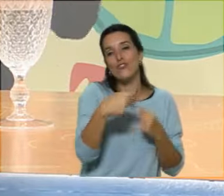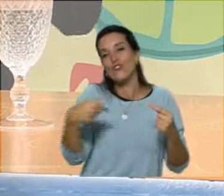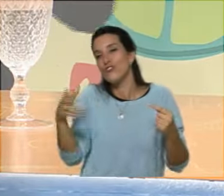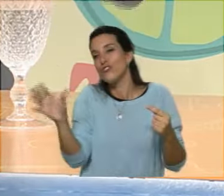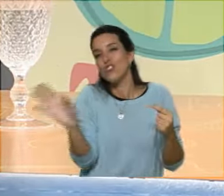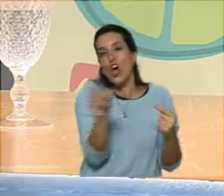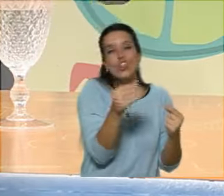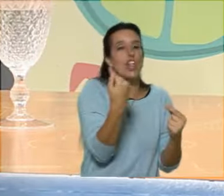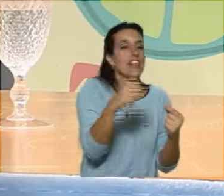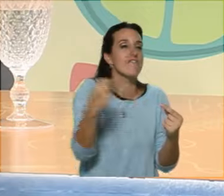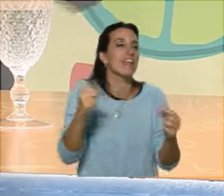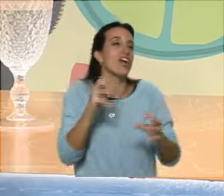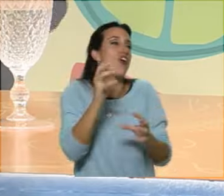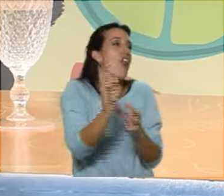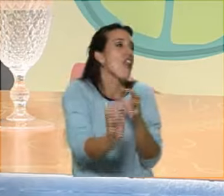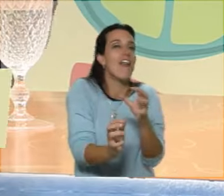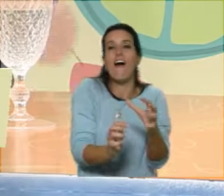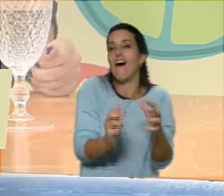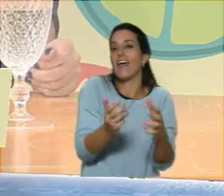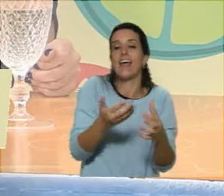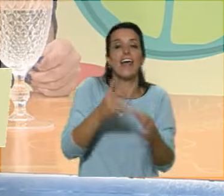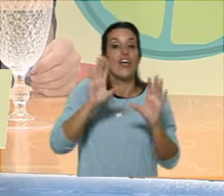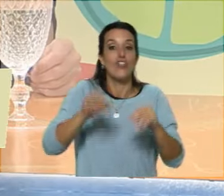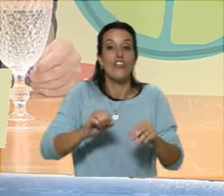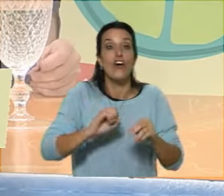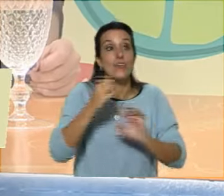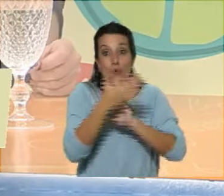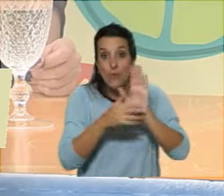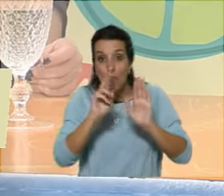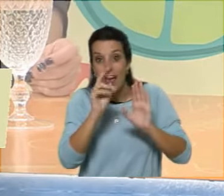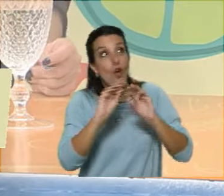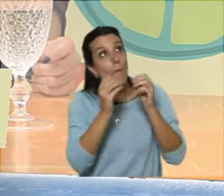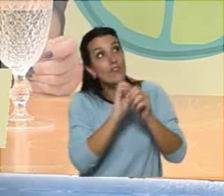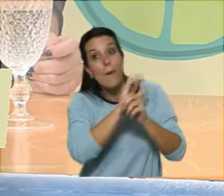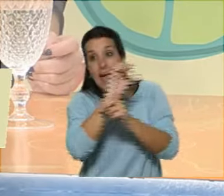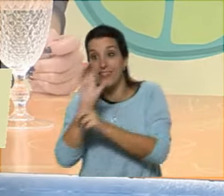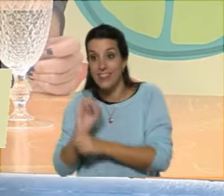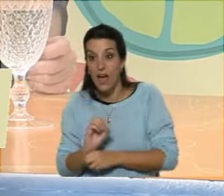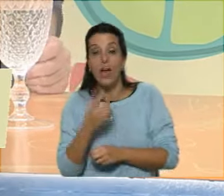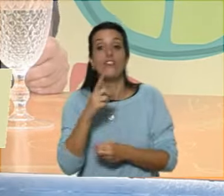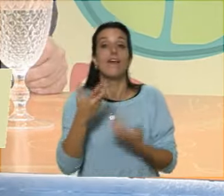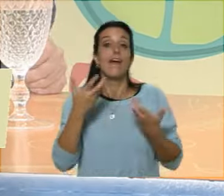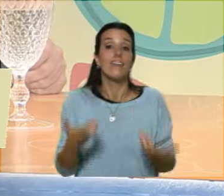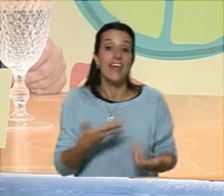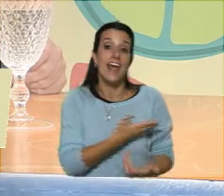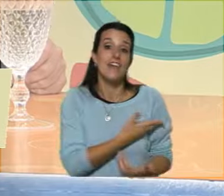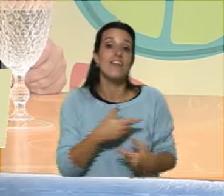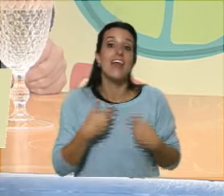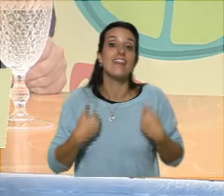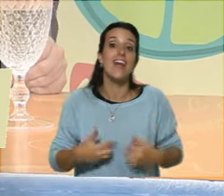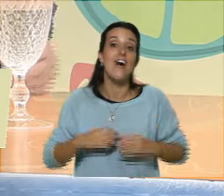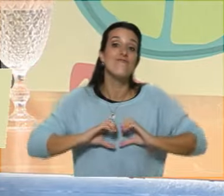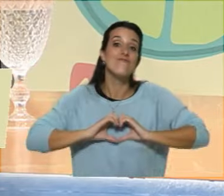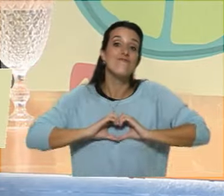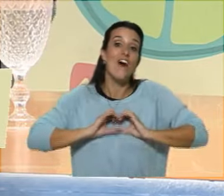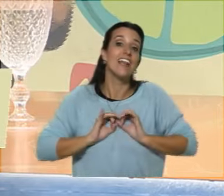diseños que se le ocurran, colores, y tiene envíos a todo el país. Así que si quieren una remera de love, este y